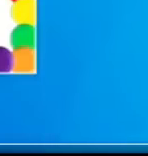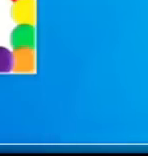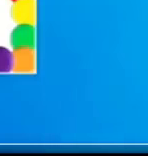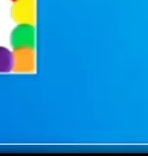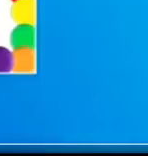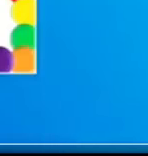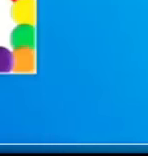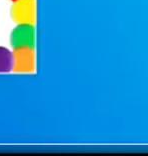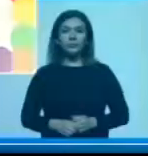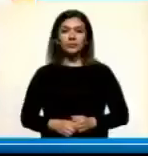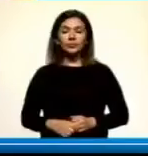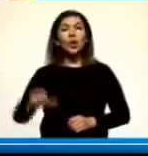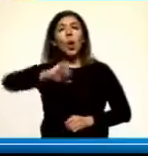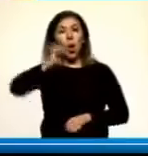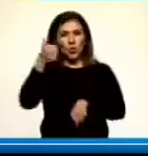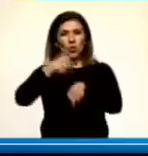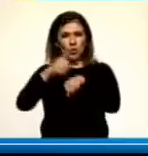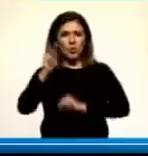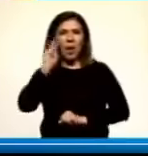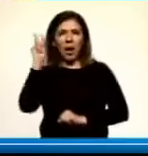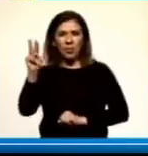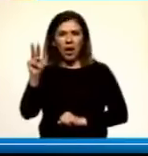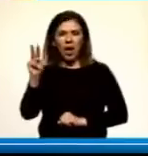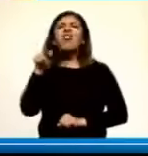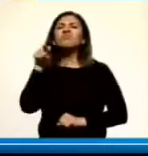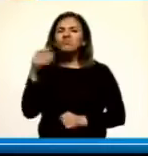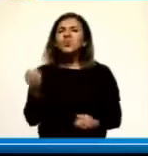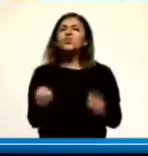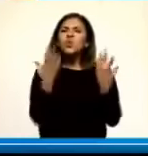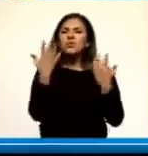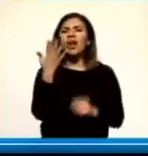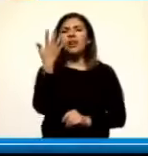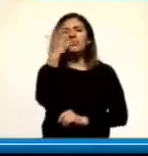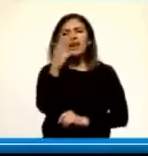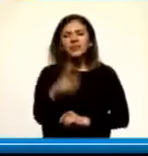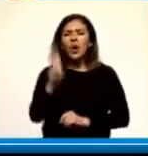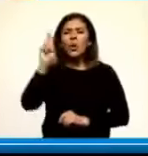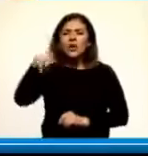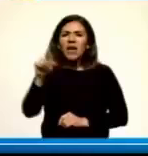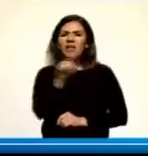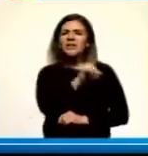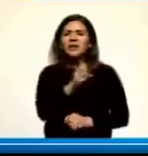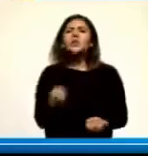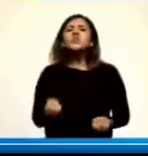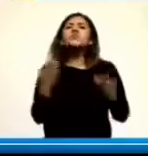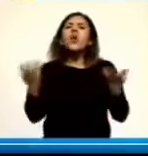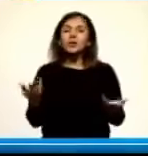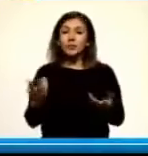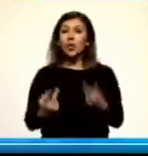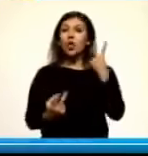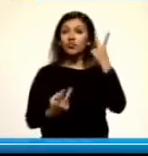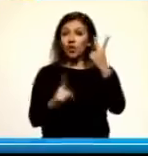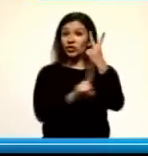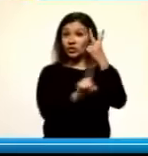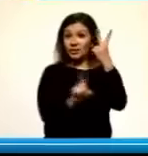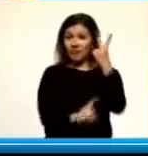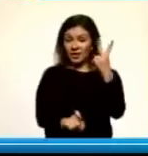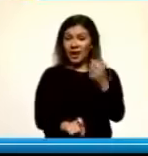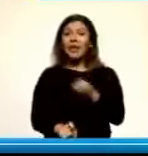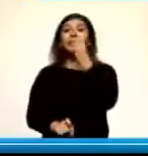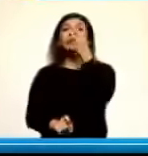En este número, ¿cuántas centenas, decenas y unidades hay? 2 centenas,